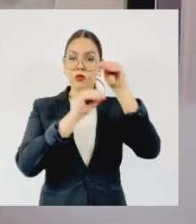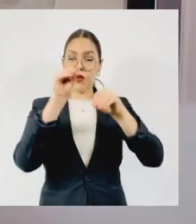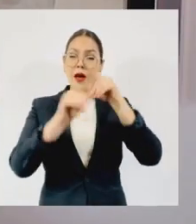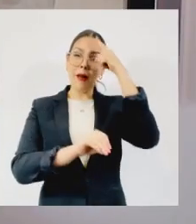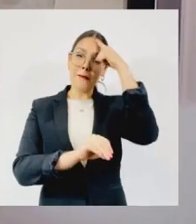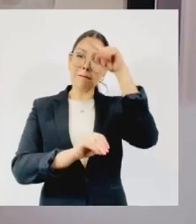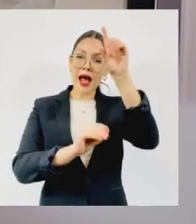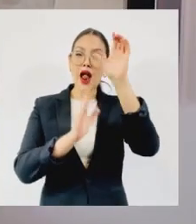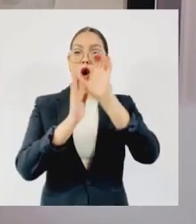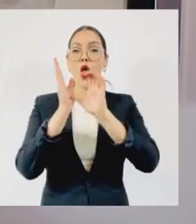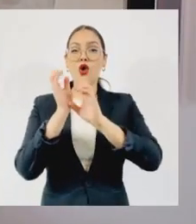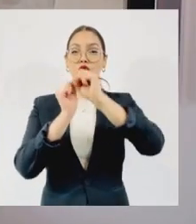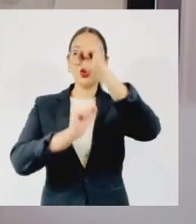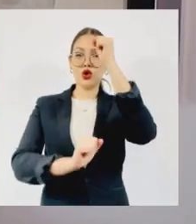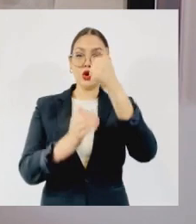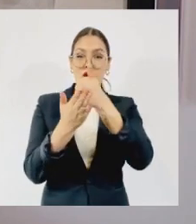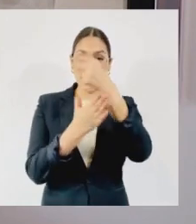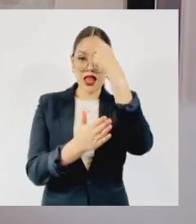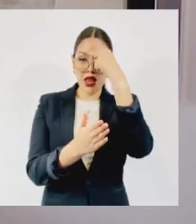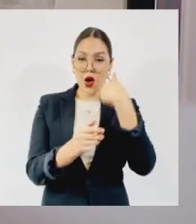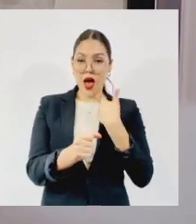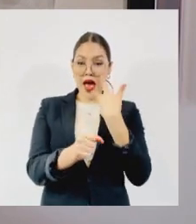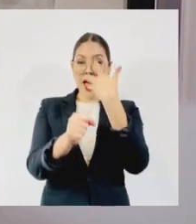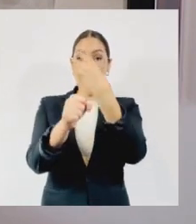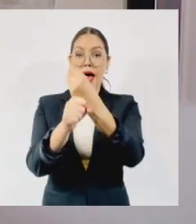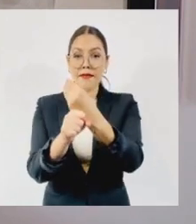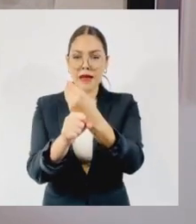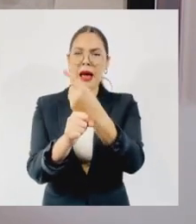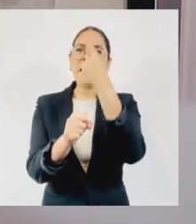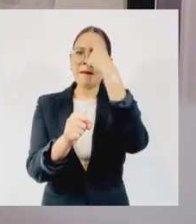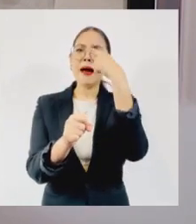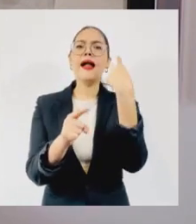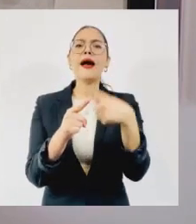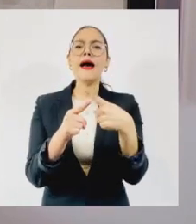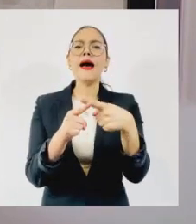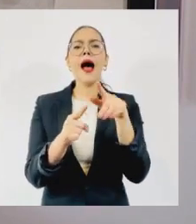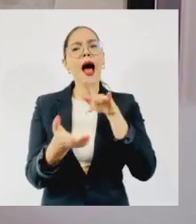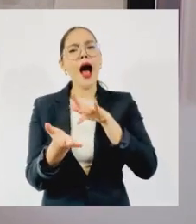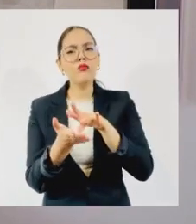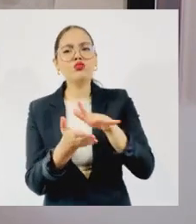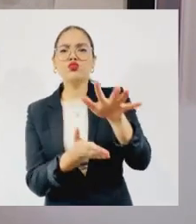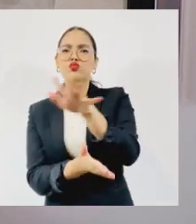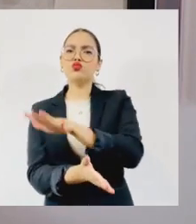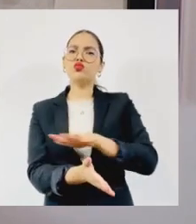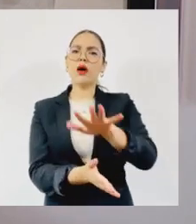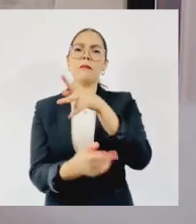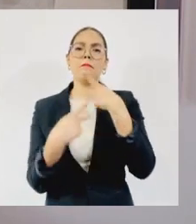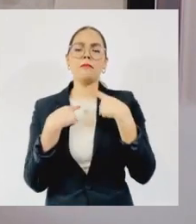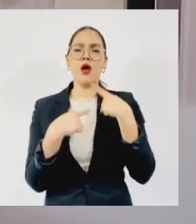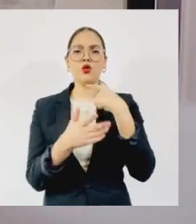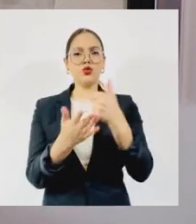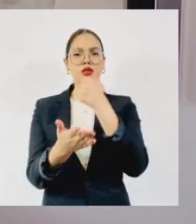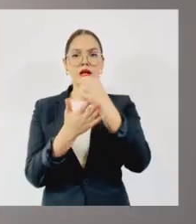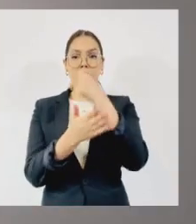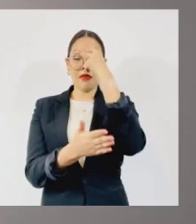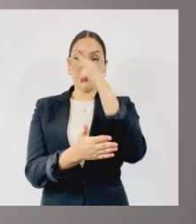norma constitucional de la Ciudad de México, fue para la gente de la Ciudad de México. Y